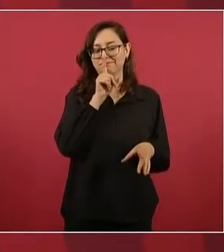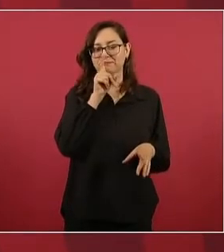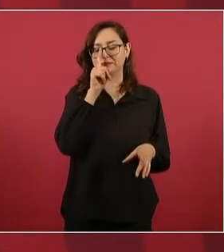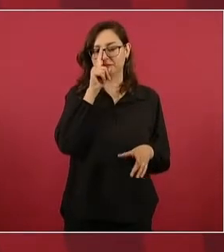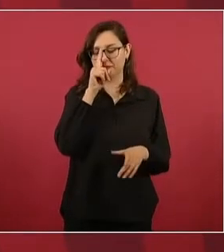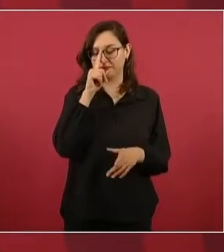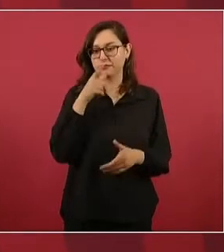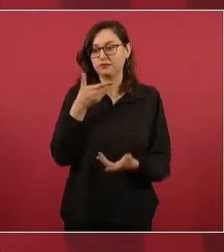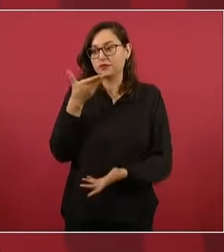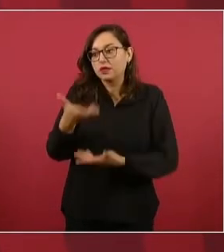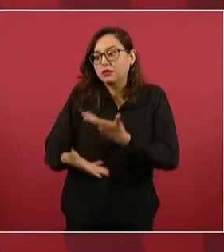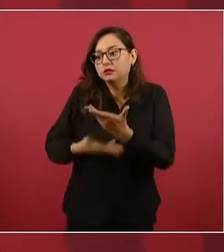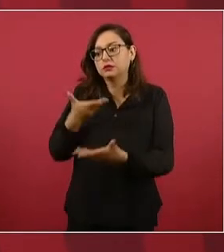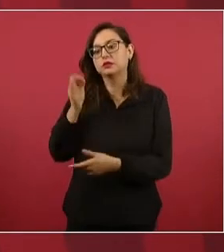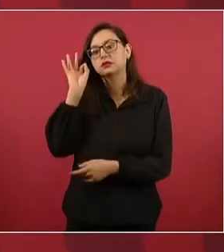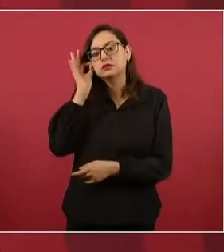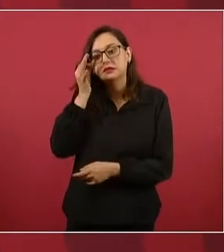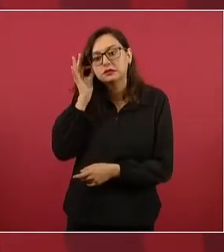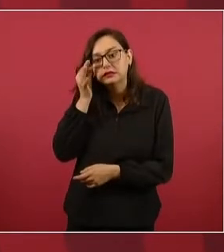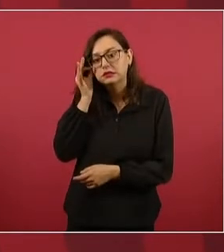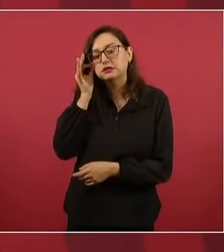actuaban como empleados